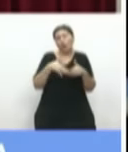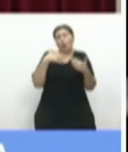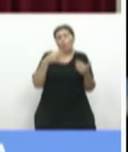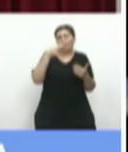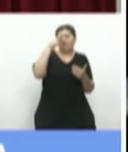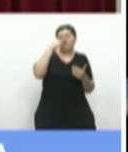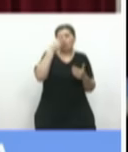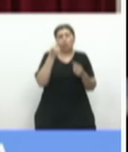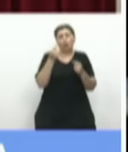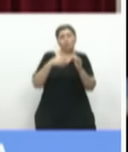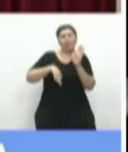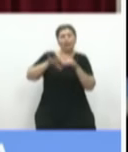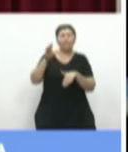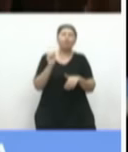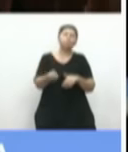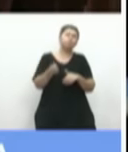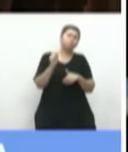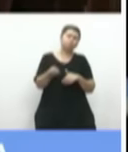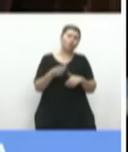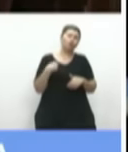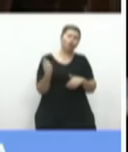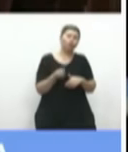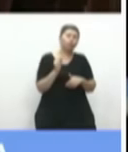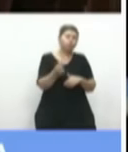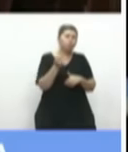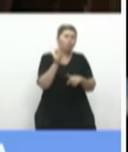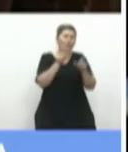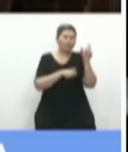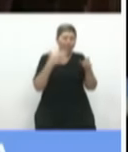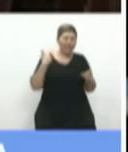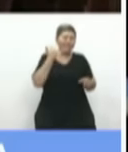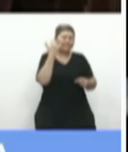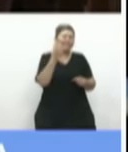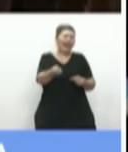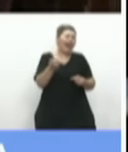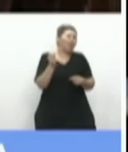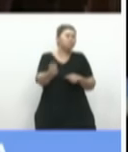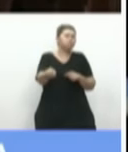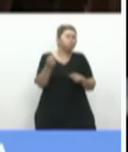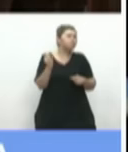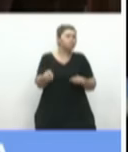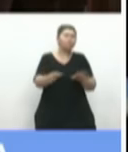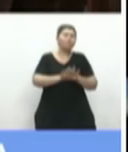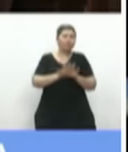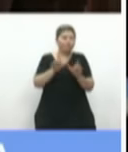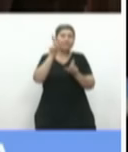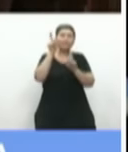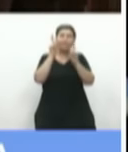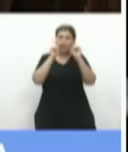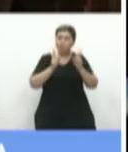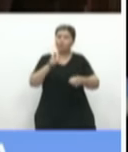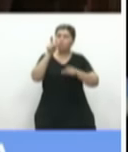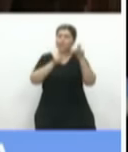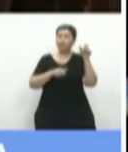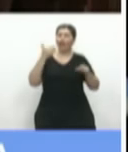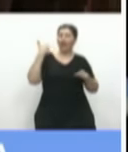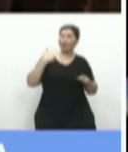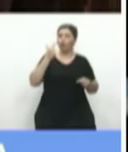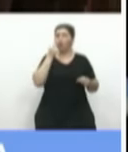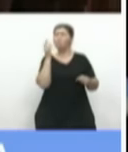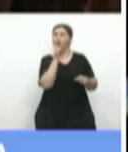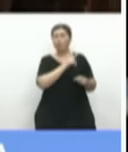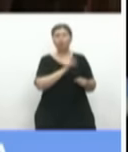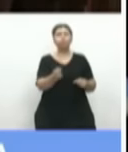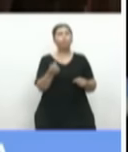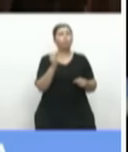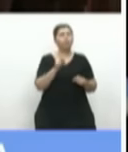Cristina, como Vudú, imputados y condenados por incumplimiento de los deberes funcionarios públicos. Vamos a entrar a sesionar y vamos a